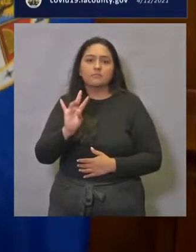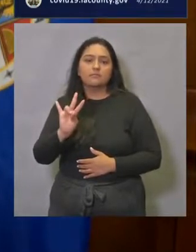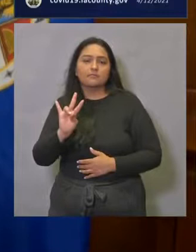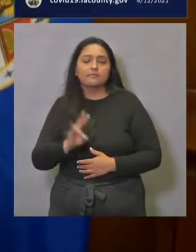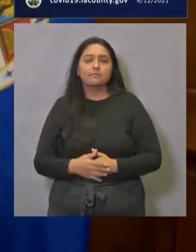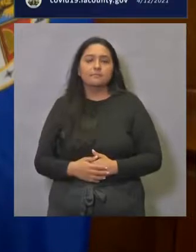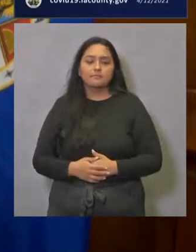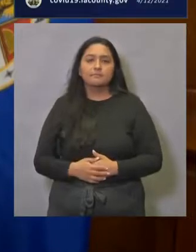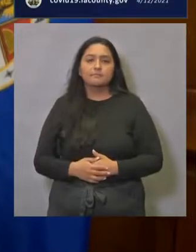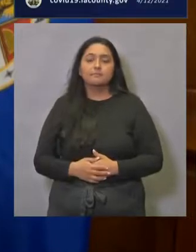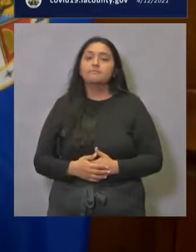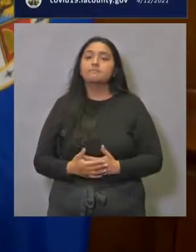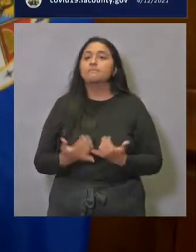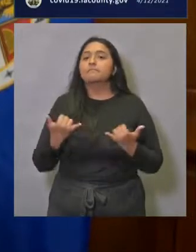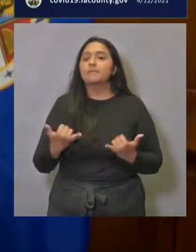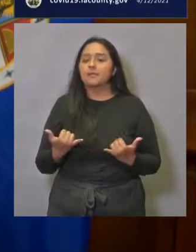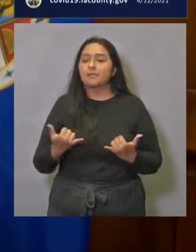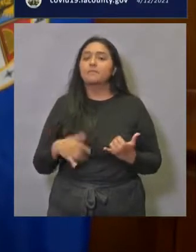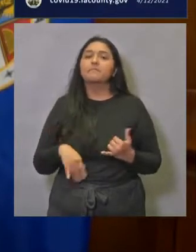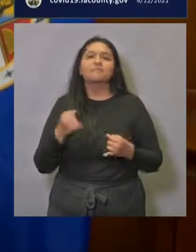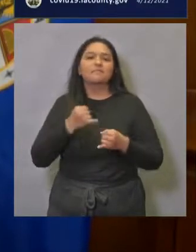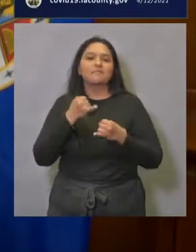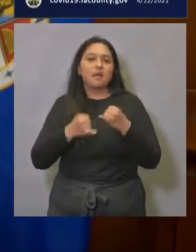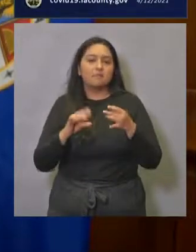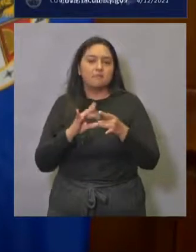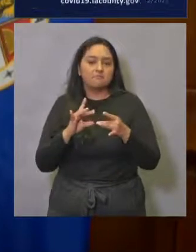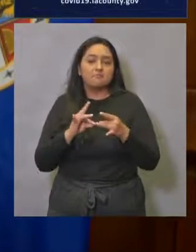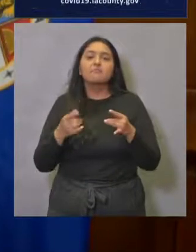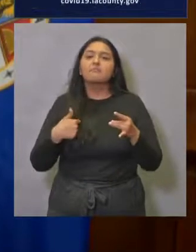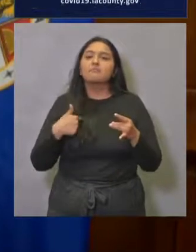888-895-2647. En FEED hay que seguir